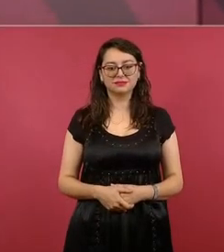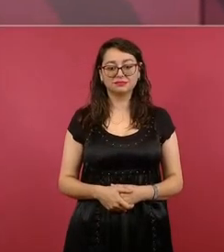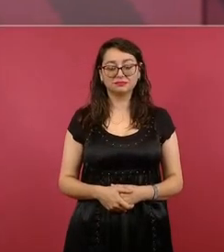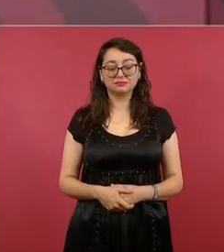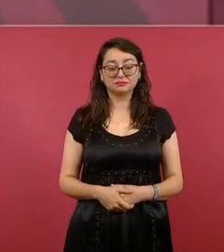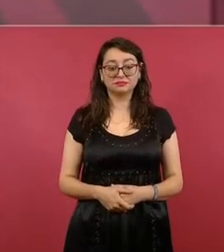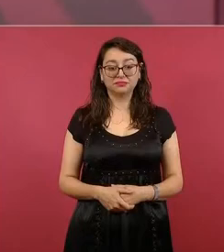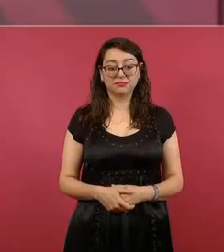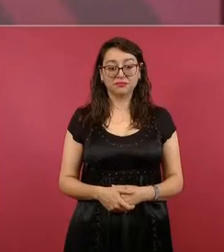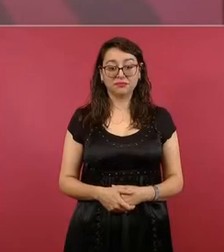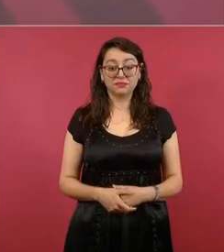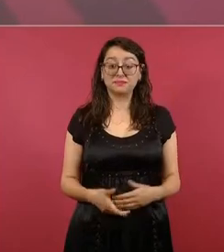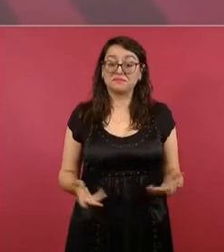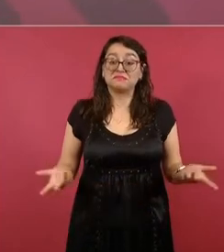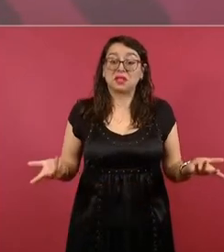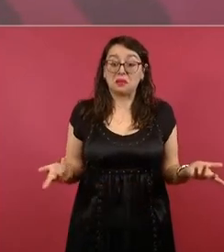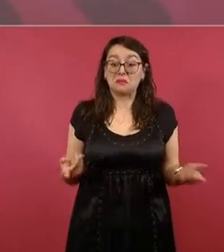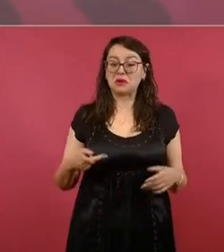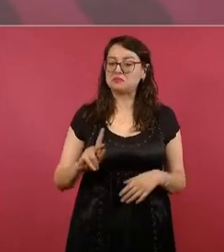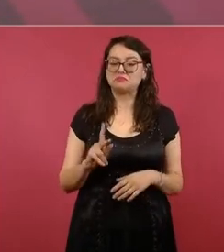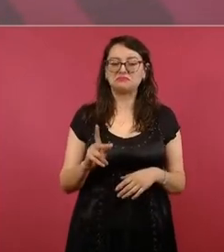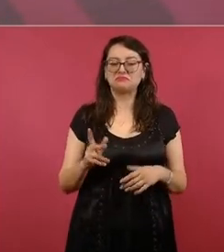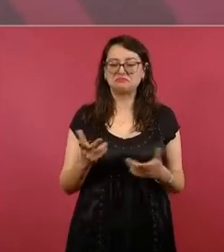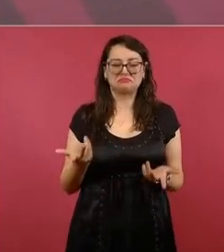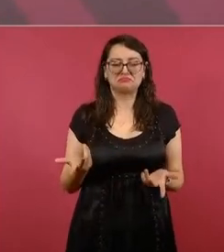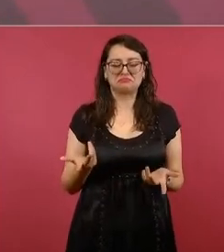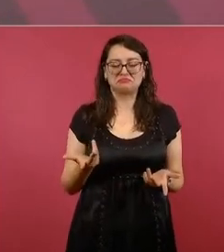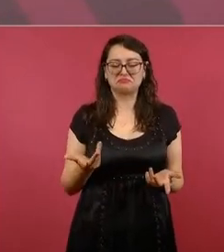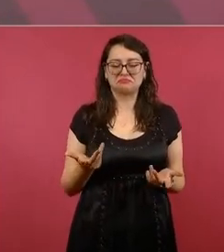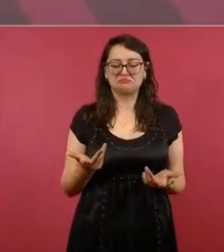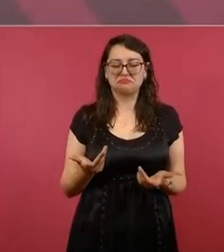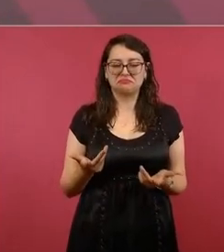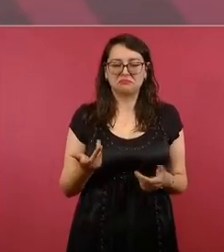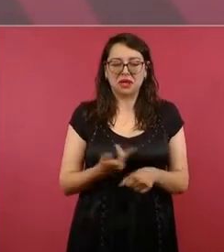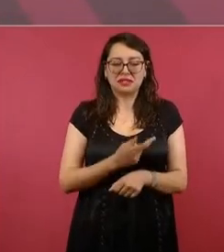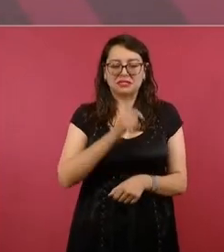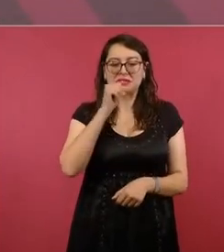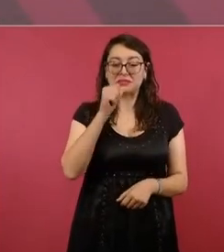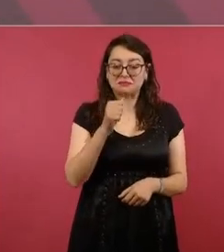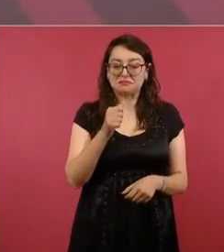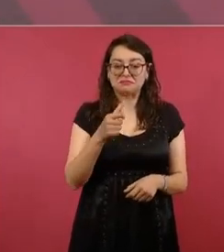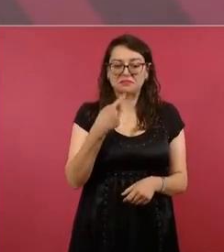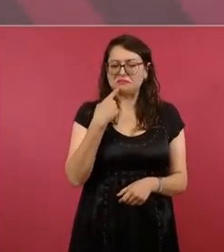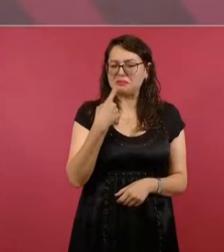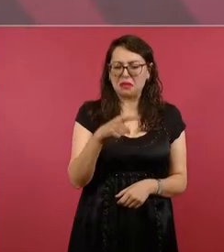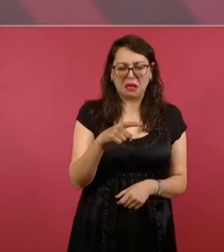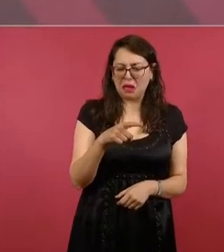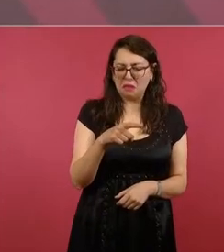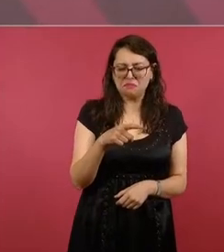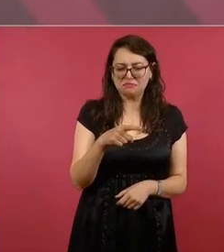Pero no tenemos por qué quejarnos, porque estamos viviendo tiempos muy interesantes.